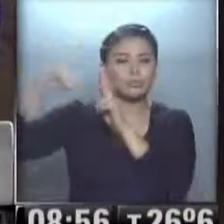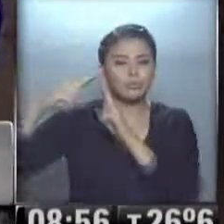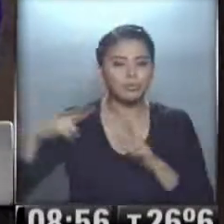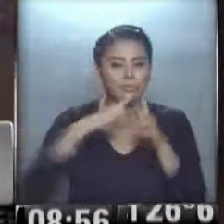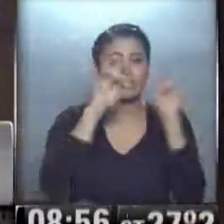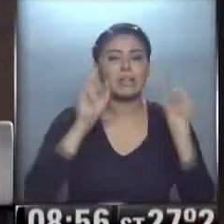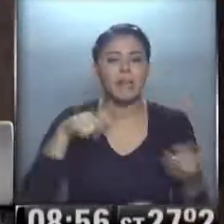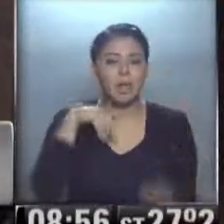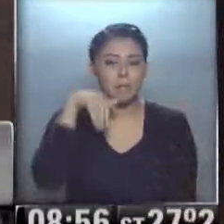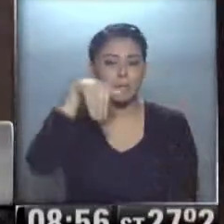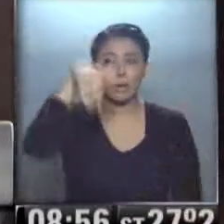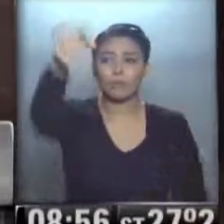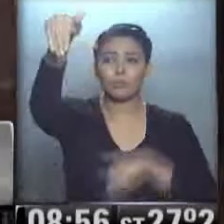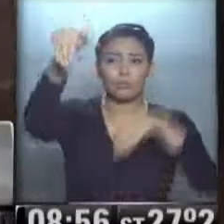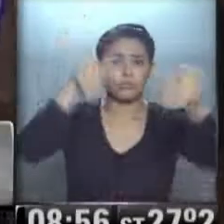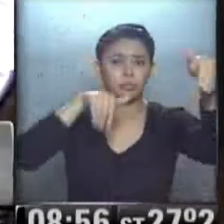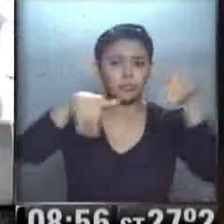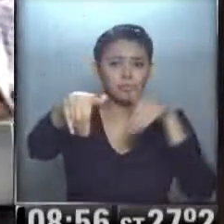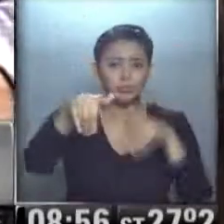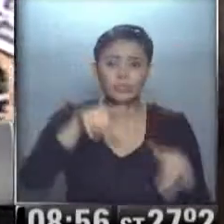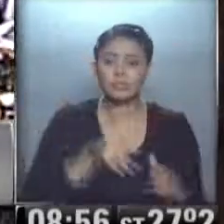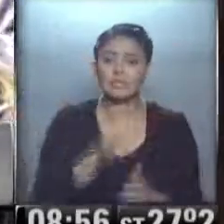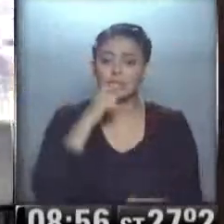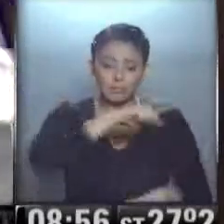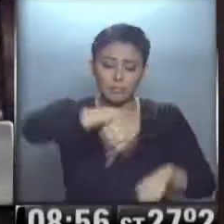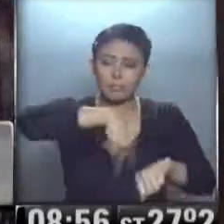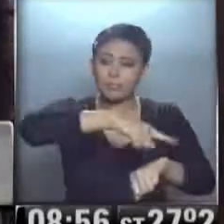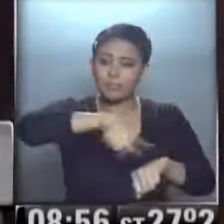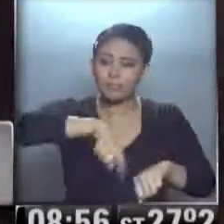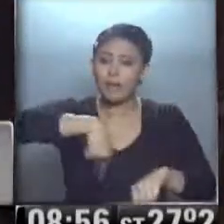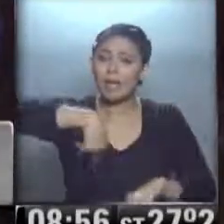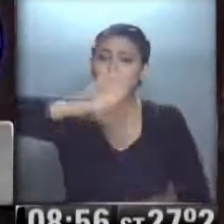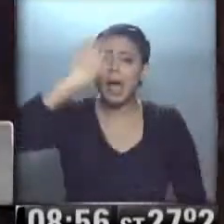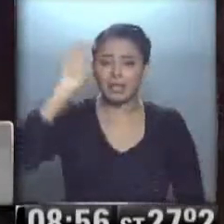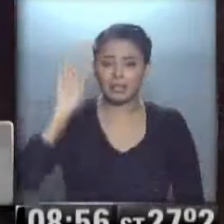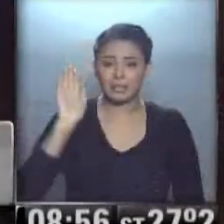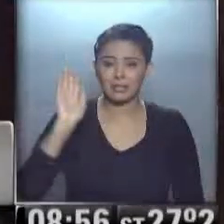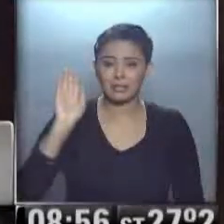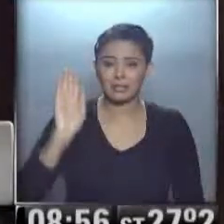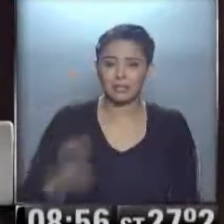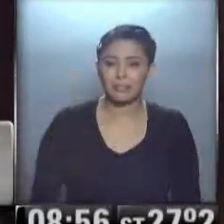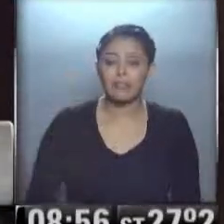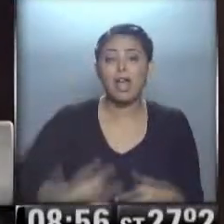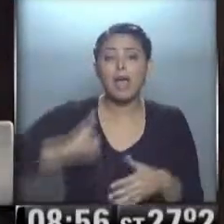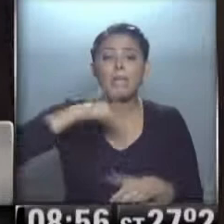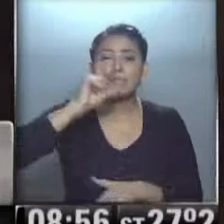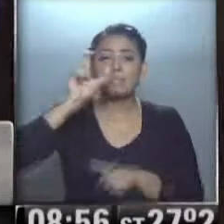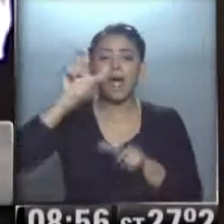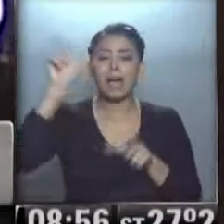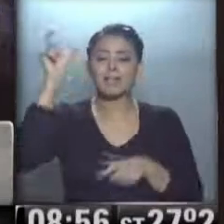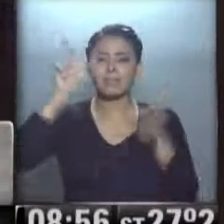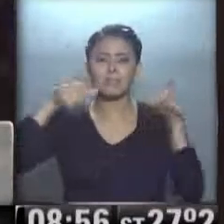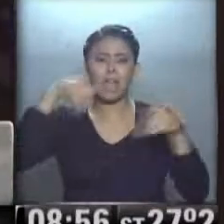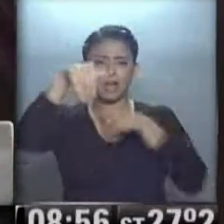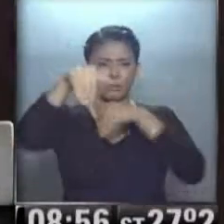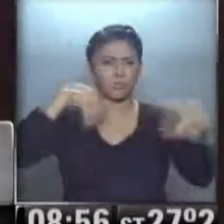aquí se dirigen y a medida que va pasando la hora se hace más intensa la salida de micros y el movimiento